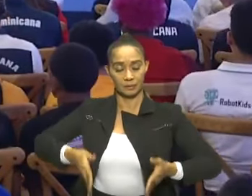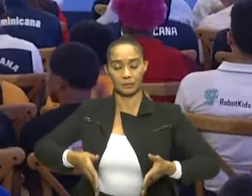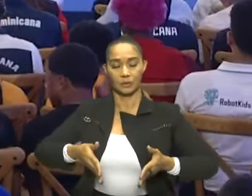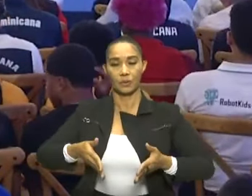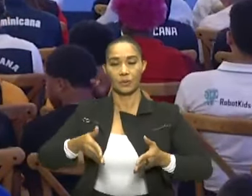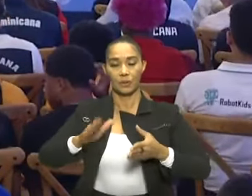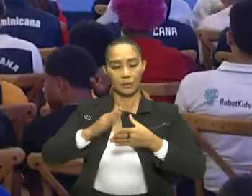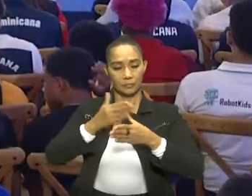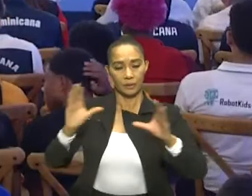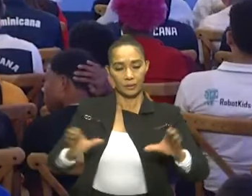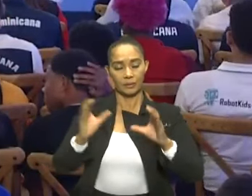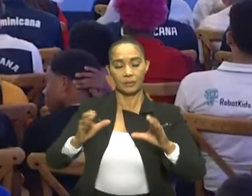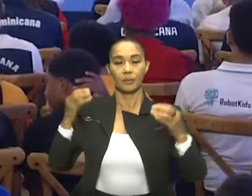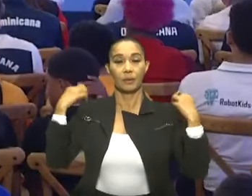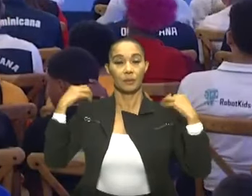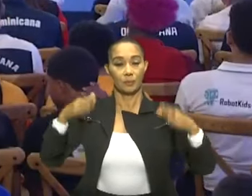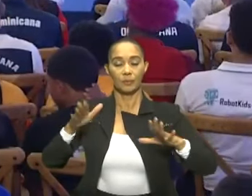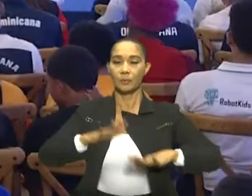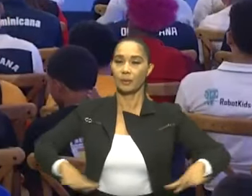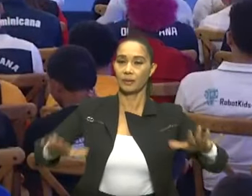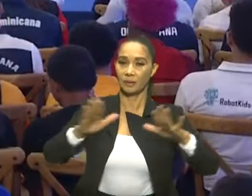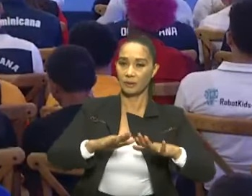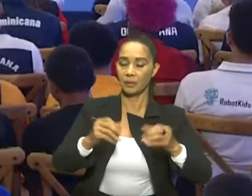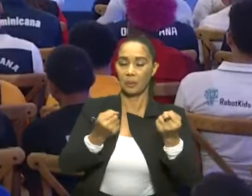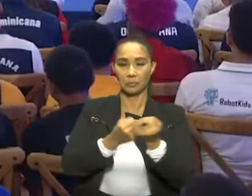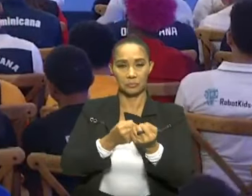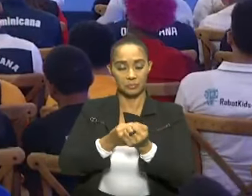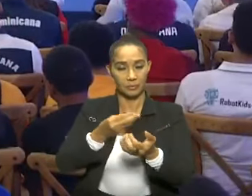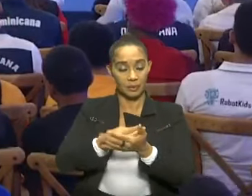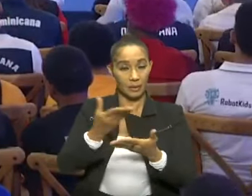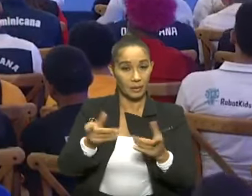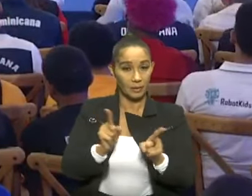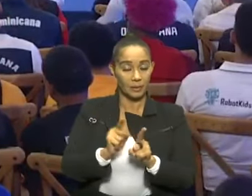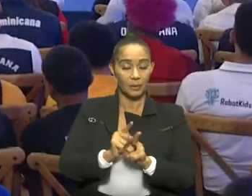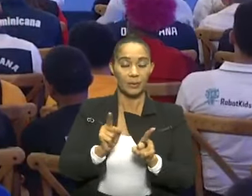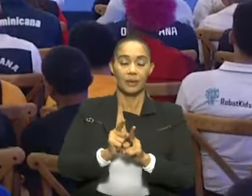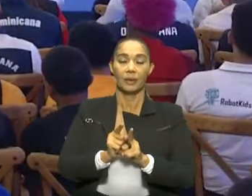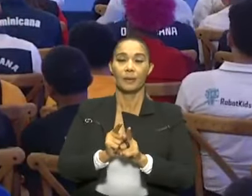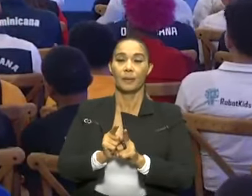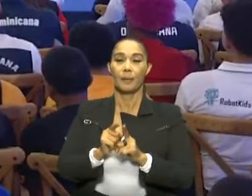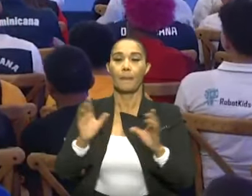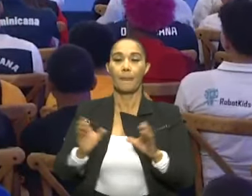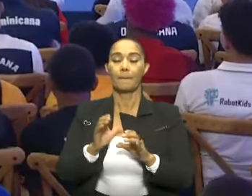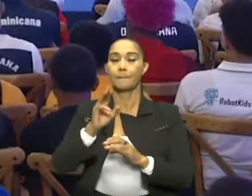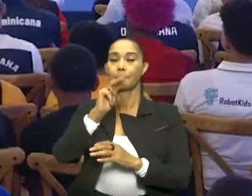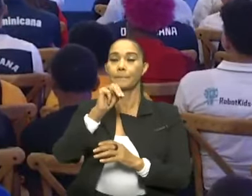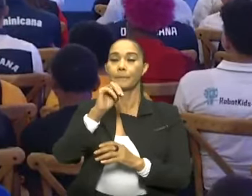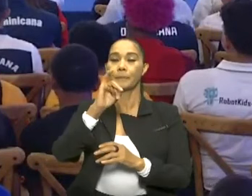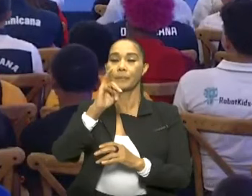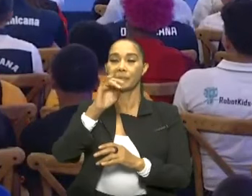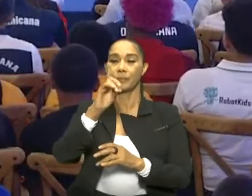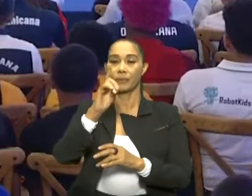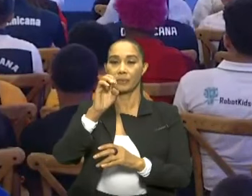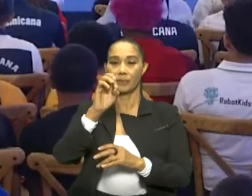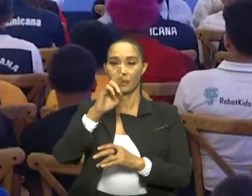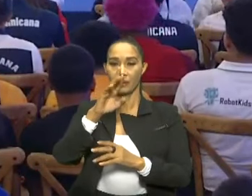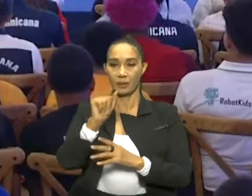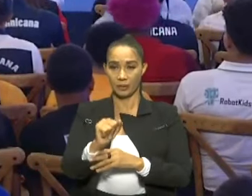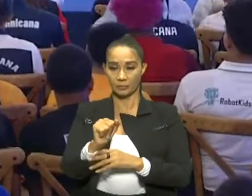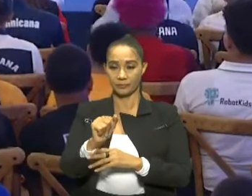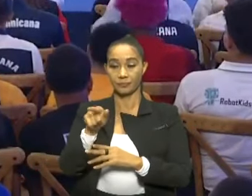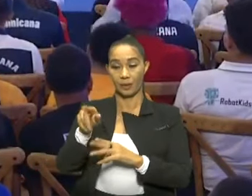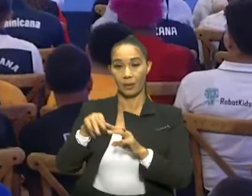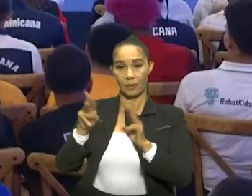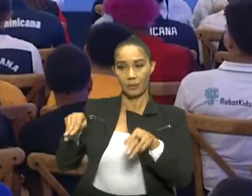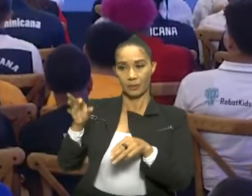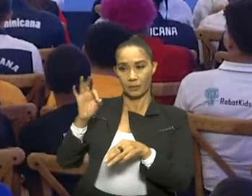actividades deportivas y recreativas realizadas por el MIDEREC. Tenemos al ministro Franz,